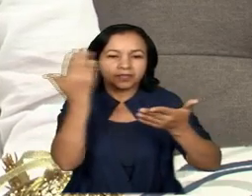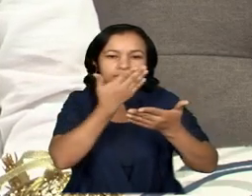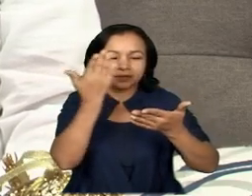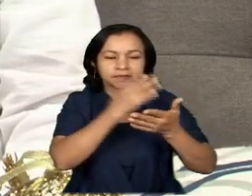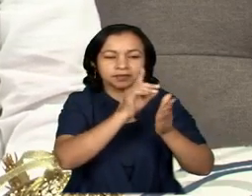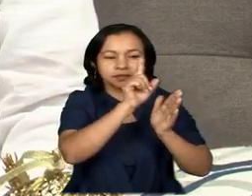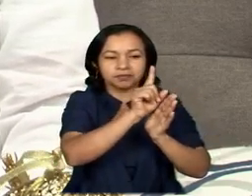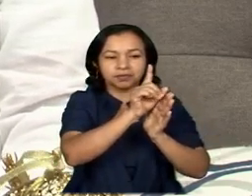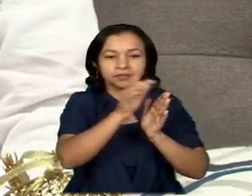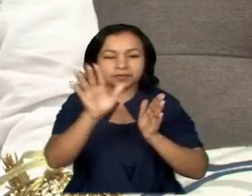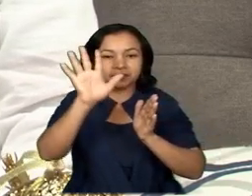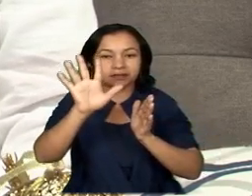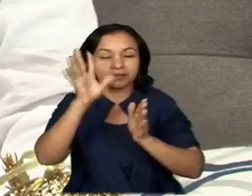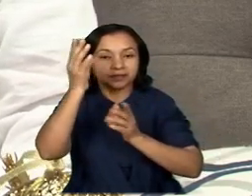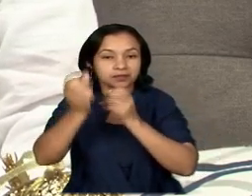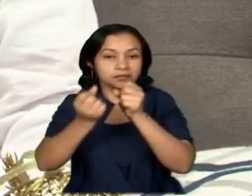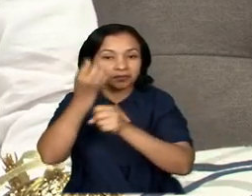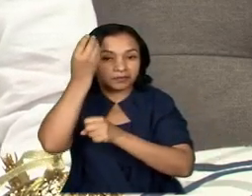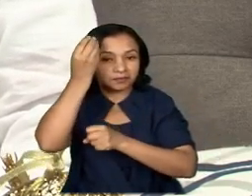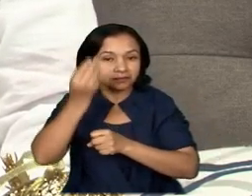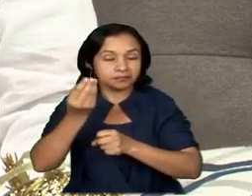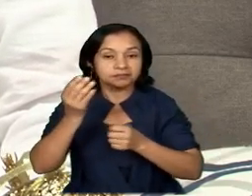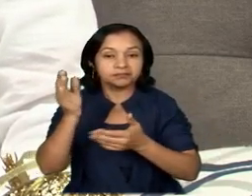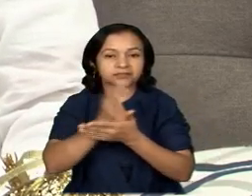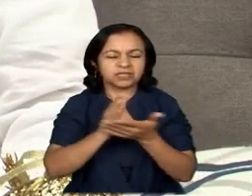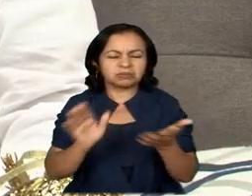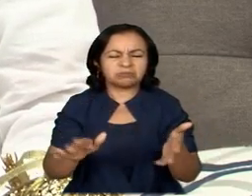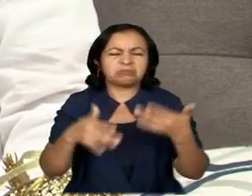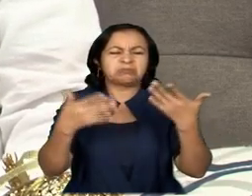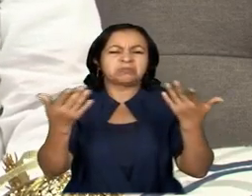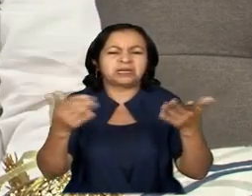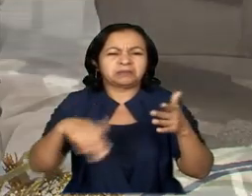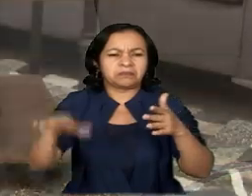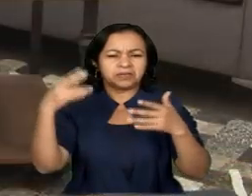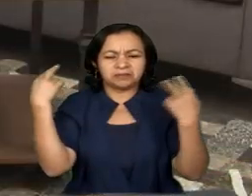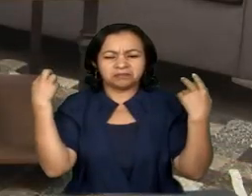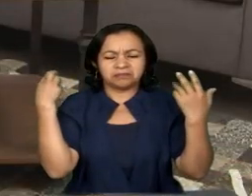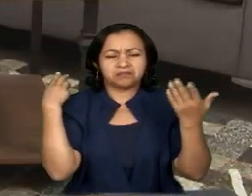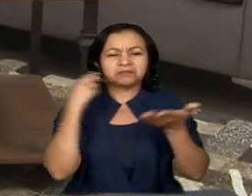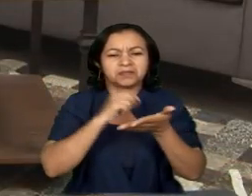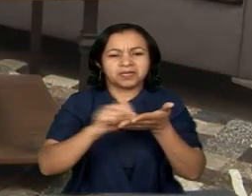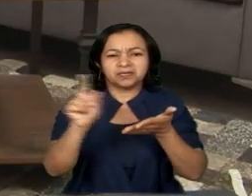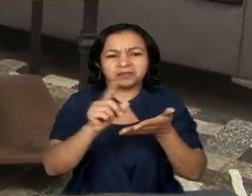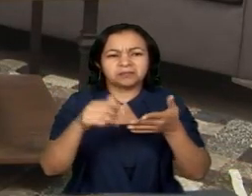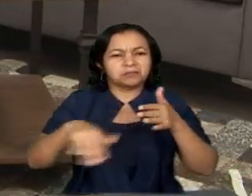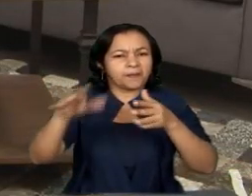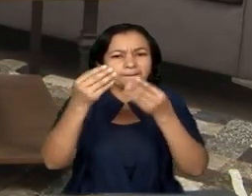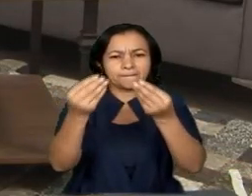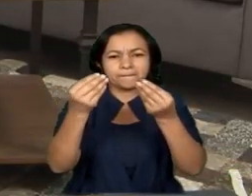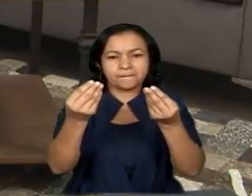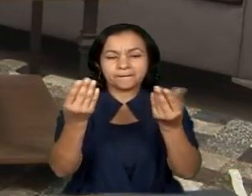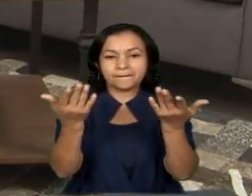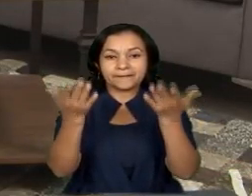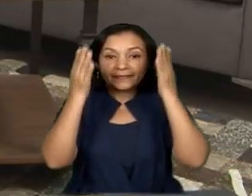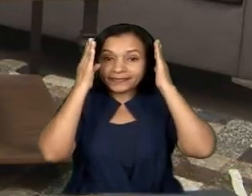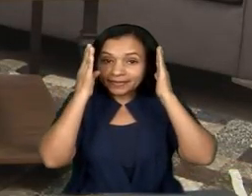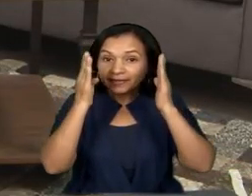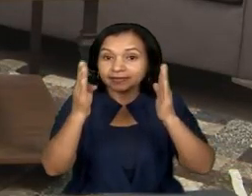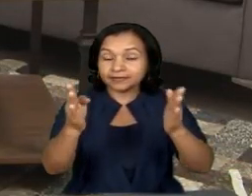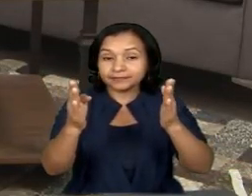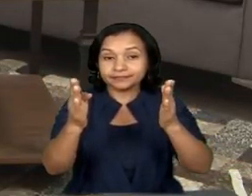ir reduciendo, porque decían de que ya para qué más maestros, ¿verdad? Mientras las tasas de cobertura, o sea,